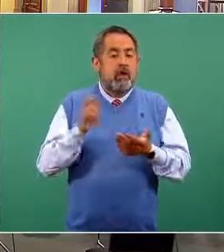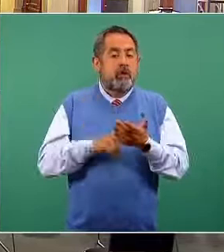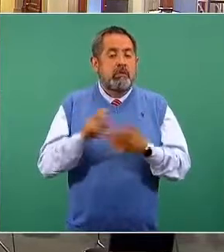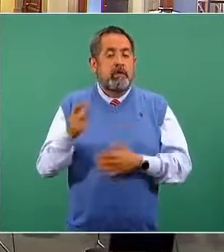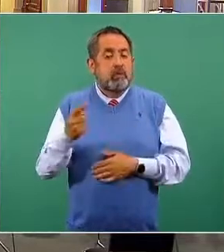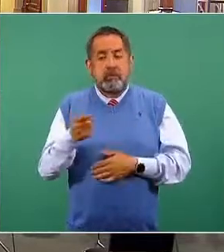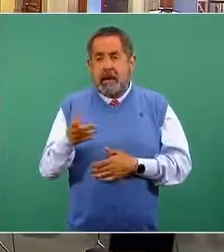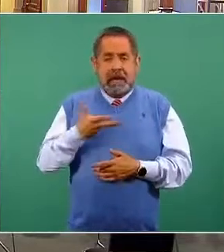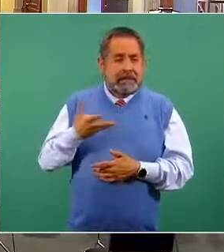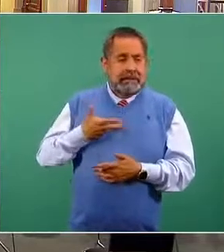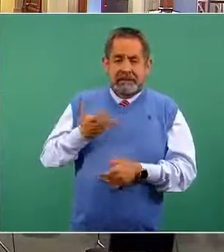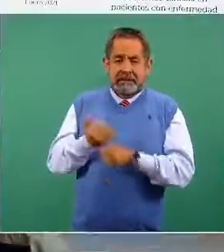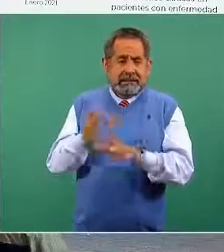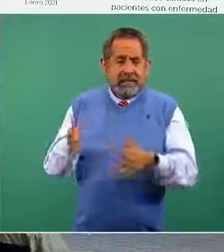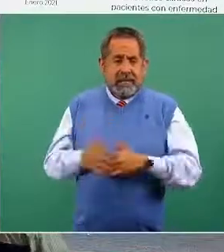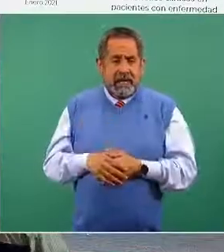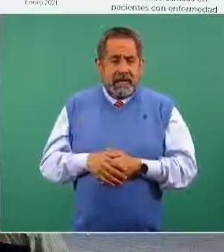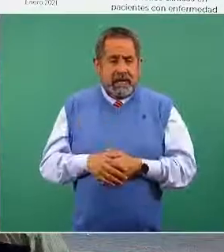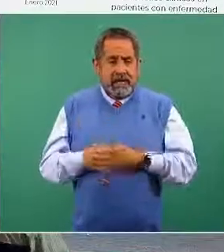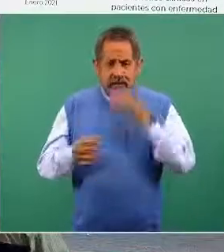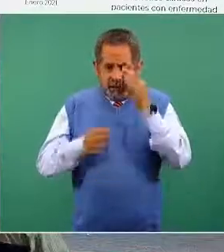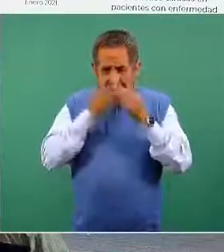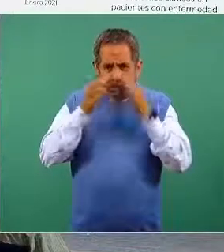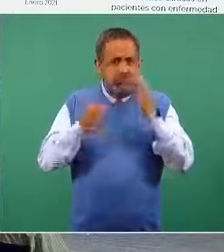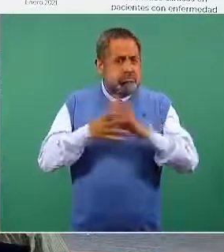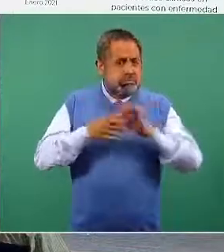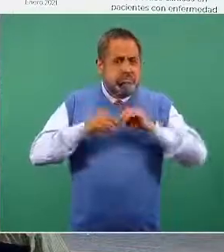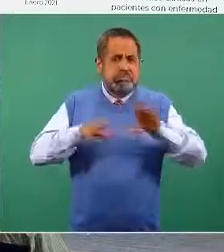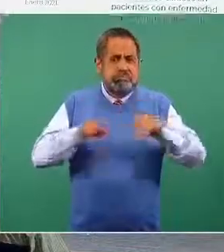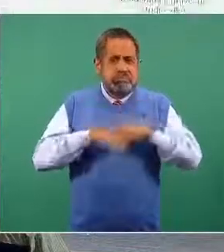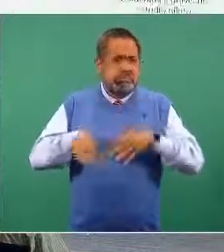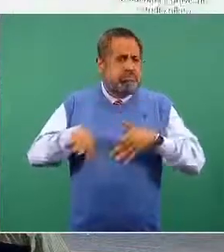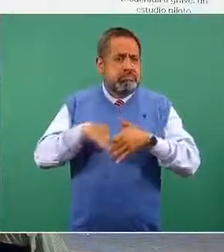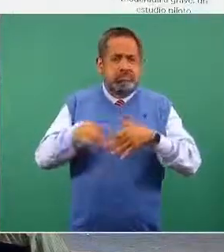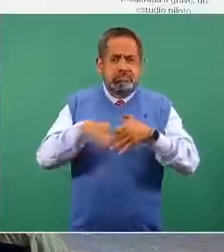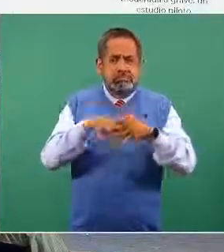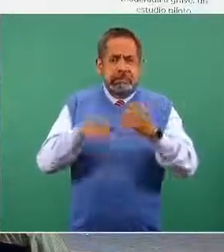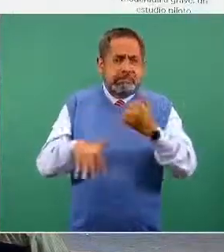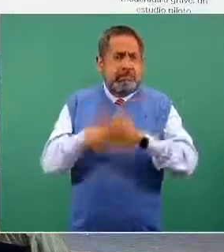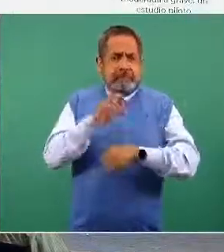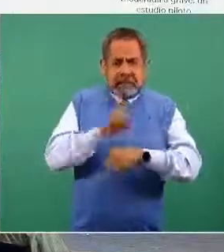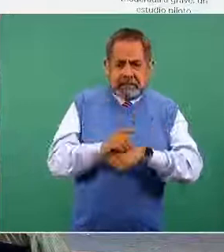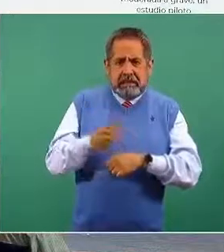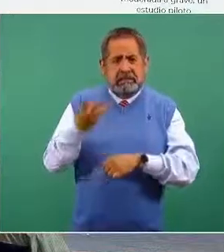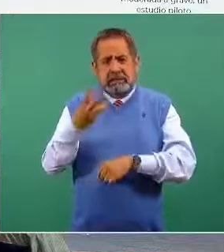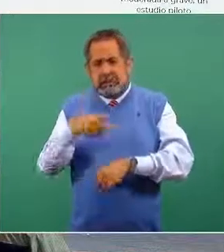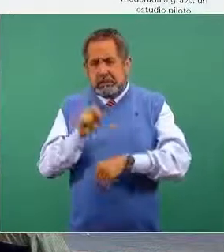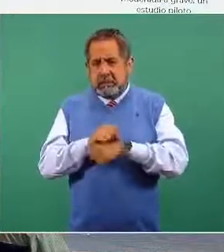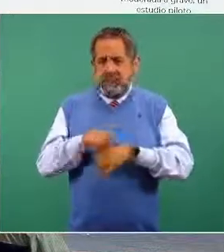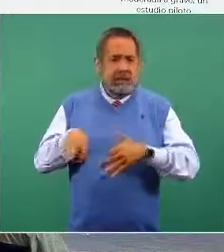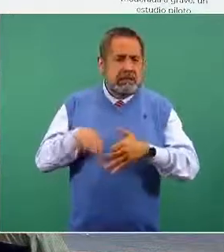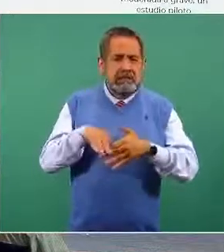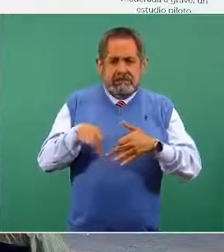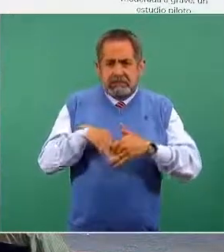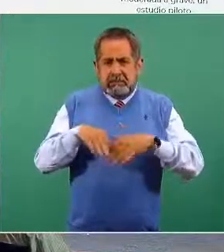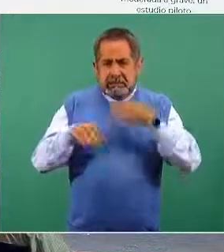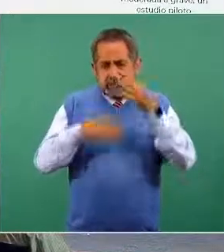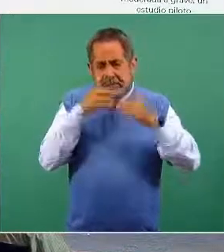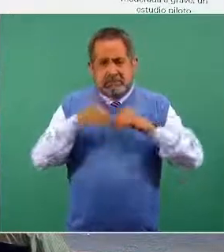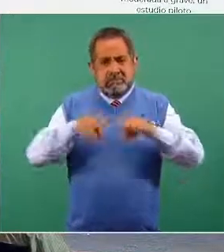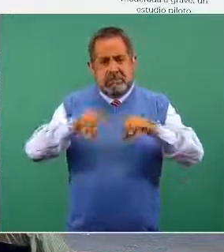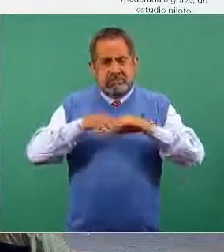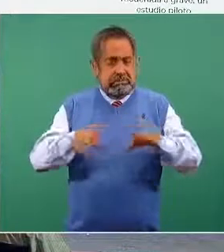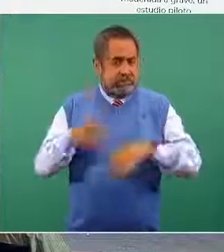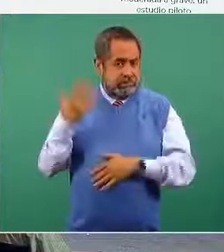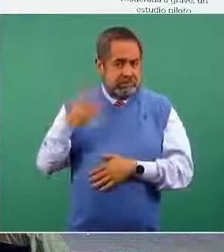2021. Entonces estamos publicando aproximadamente un ritmo de quincena, a veces 3 semanas, el boletín. Reconózcanlo